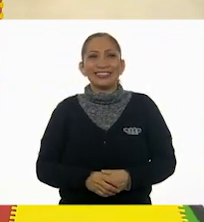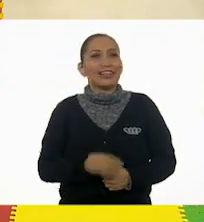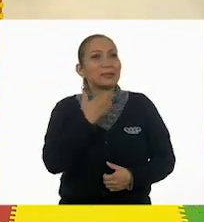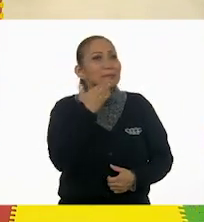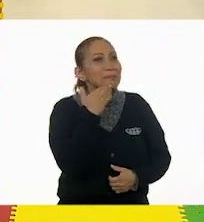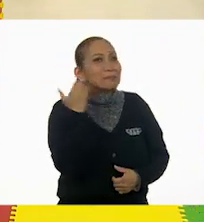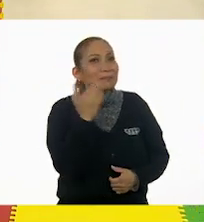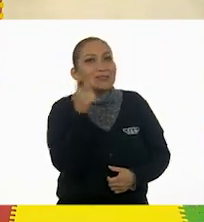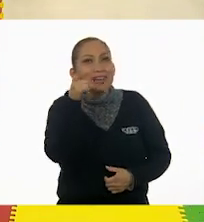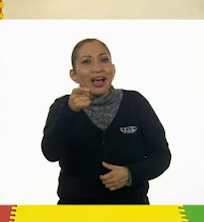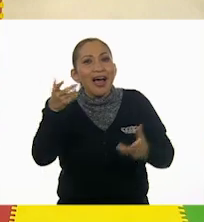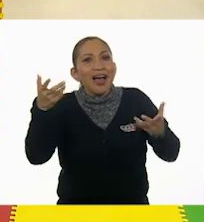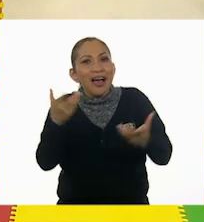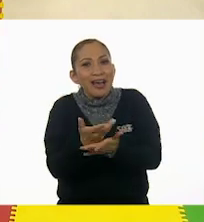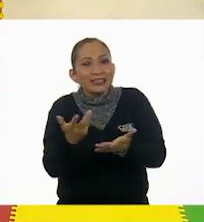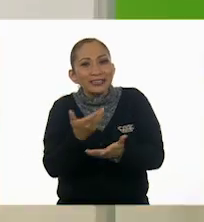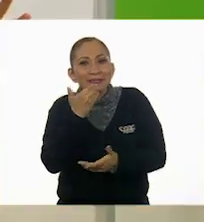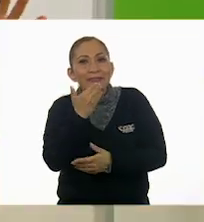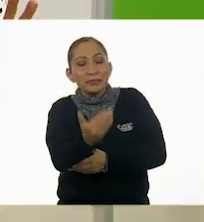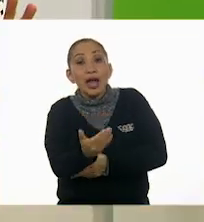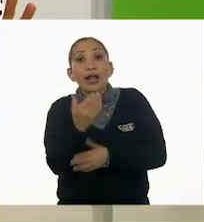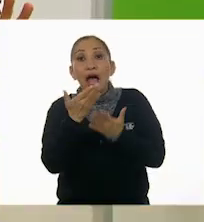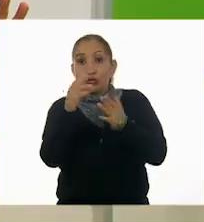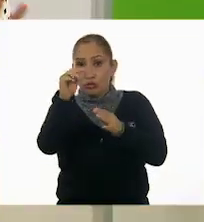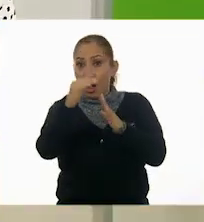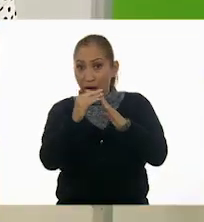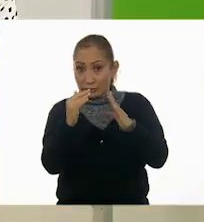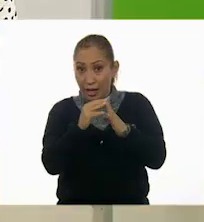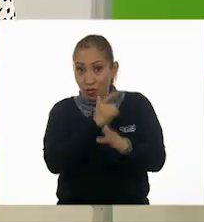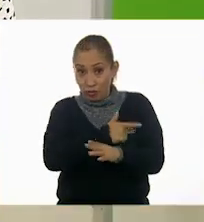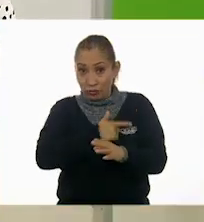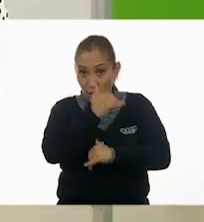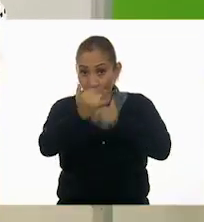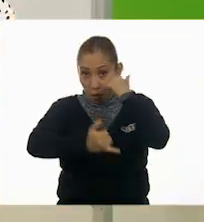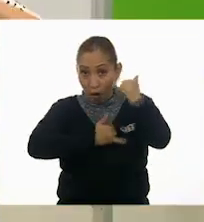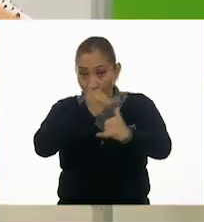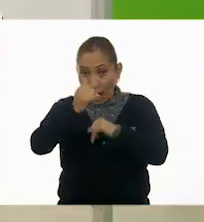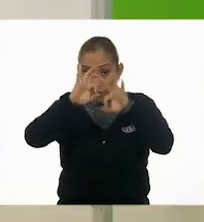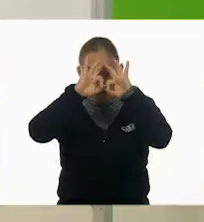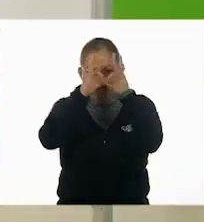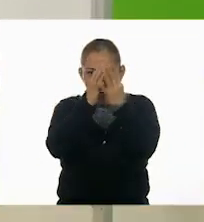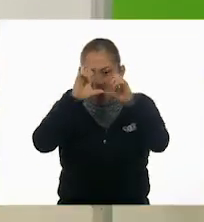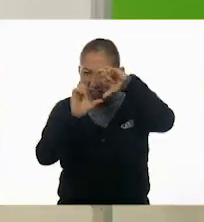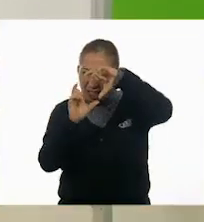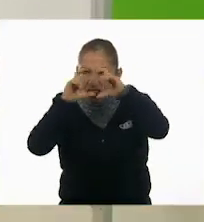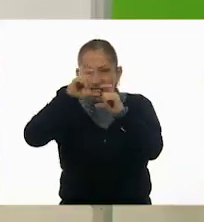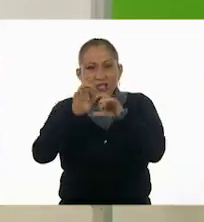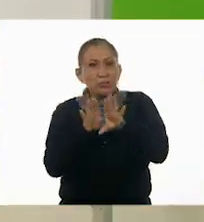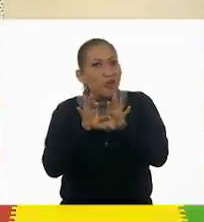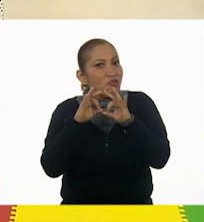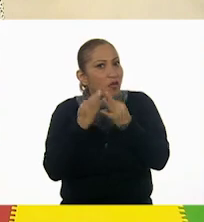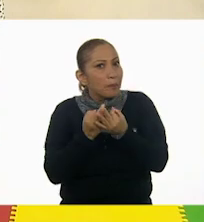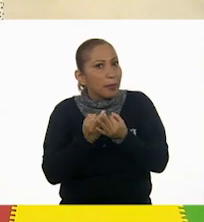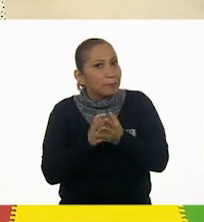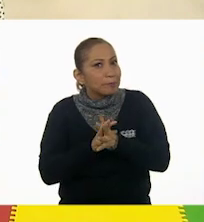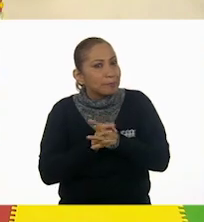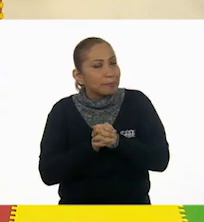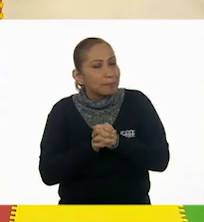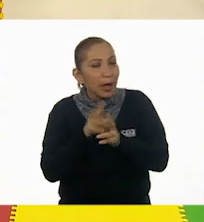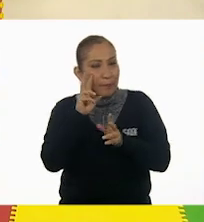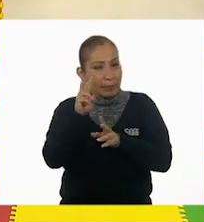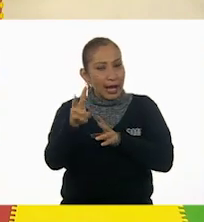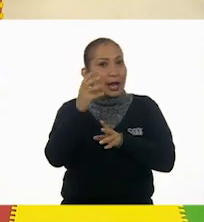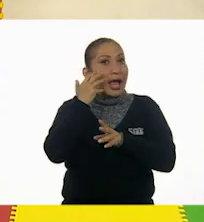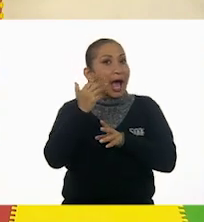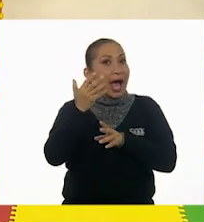¡Muy bien! ¡Lo logramos! ¿Y en casa les gusta jugar con figuras geométricas? Vamos a